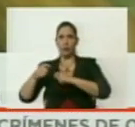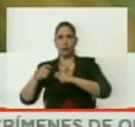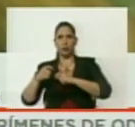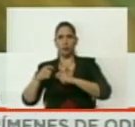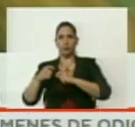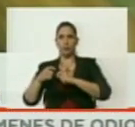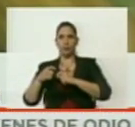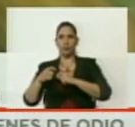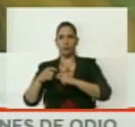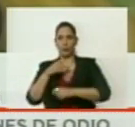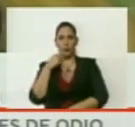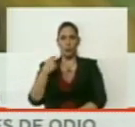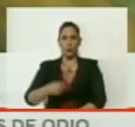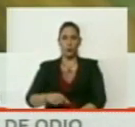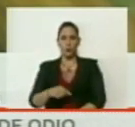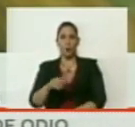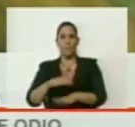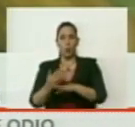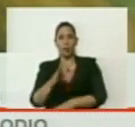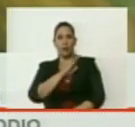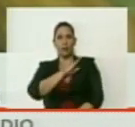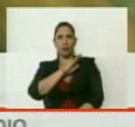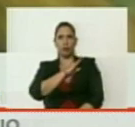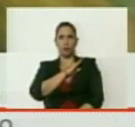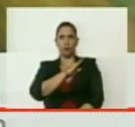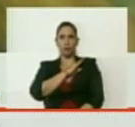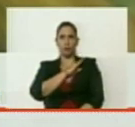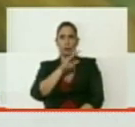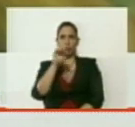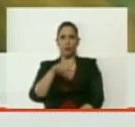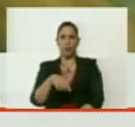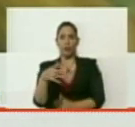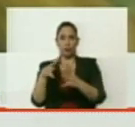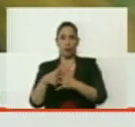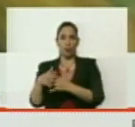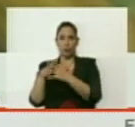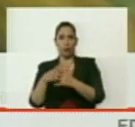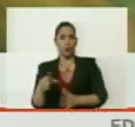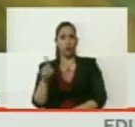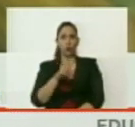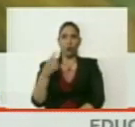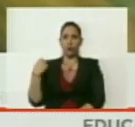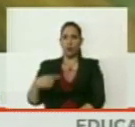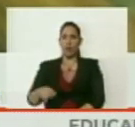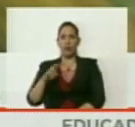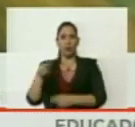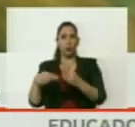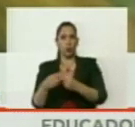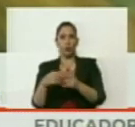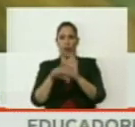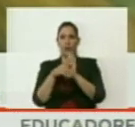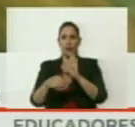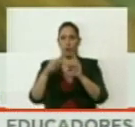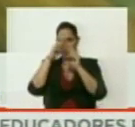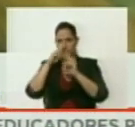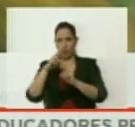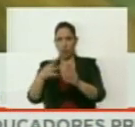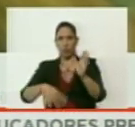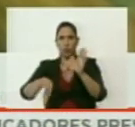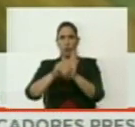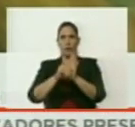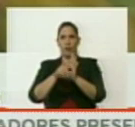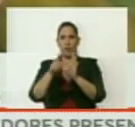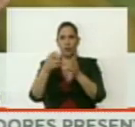infraestructura con Rusia porque es su derecho. Y los Estados Unidos no tienen ningún derecho, respetando una vez más